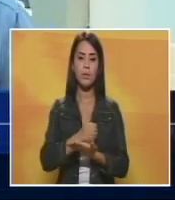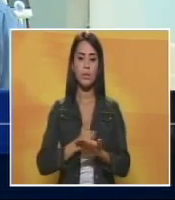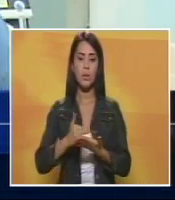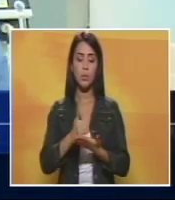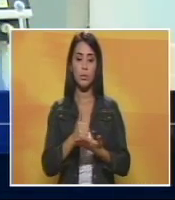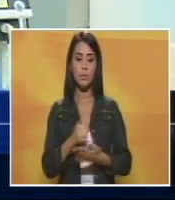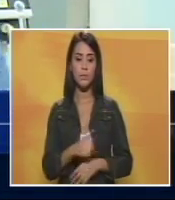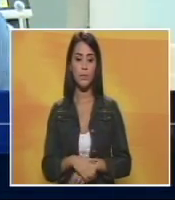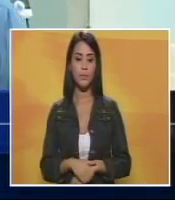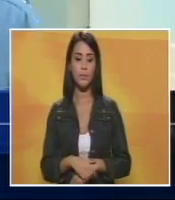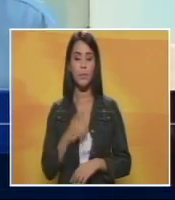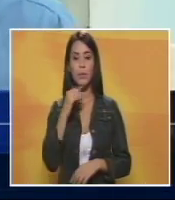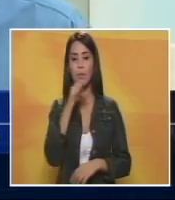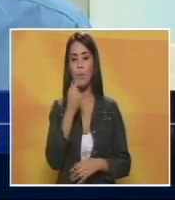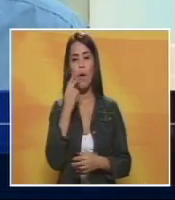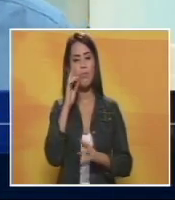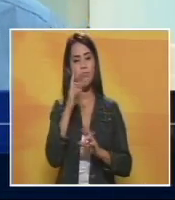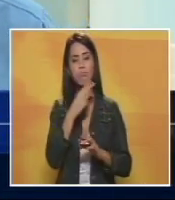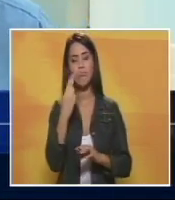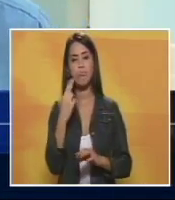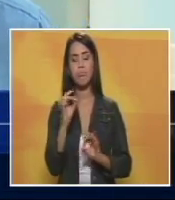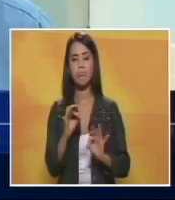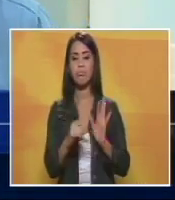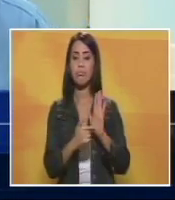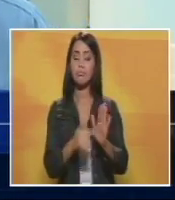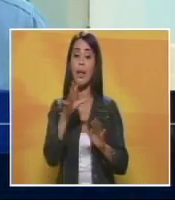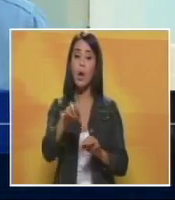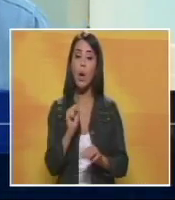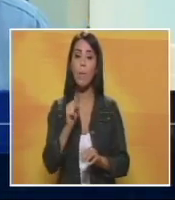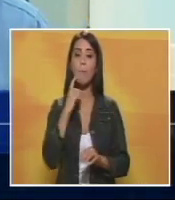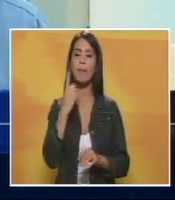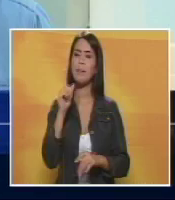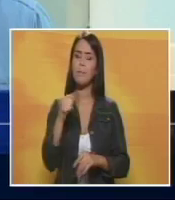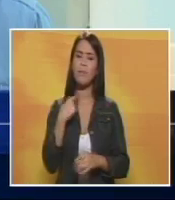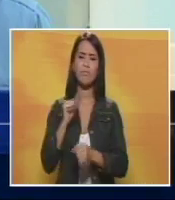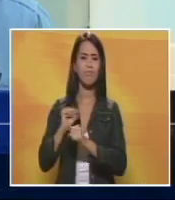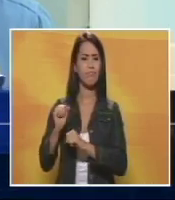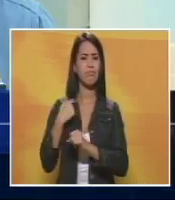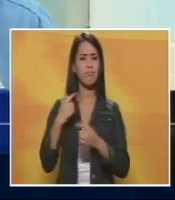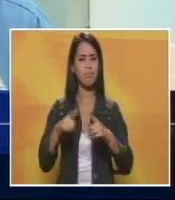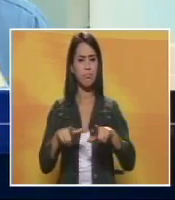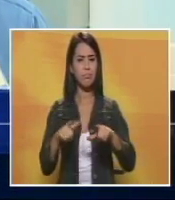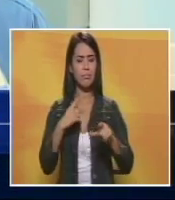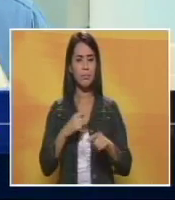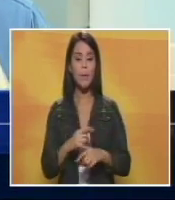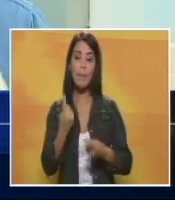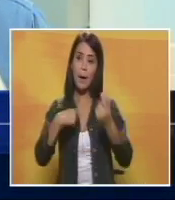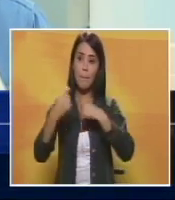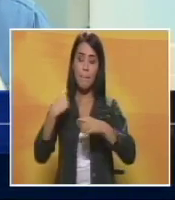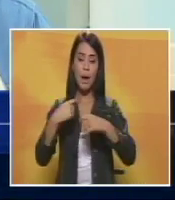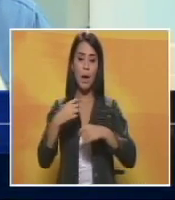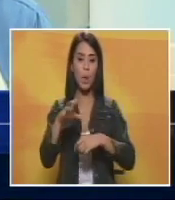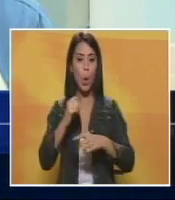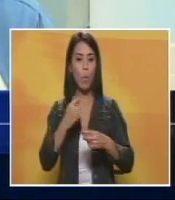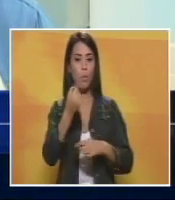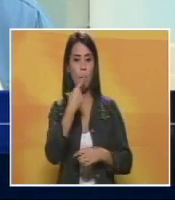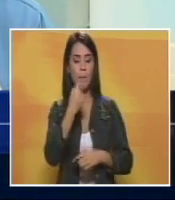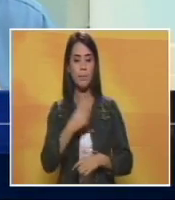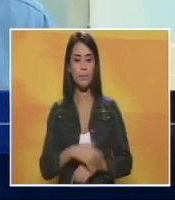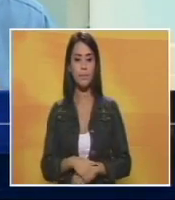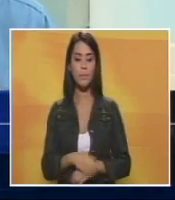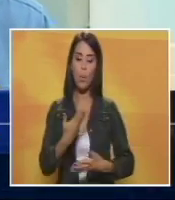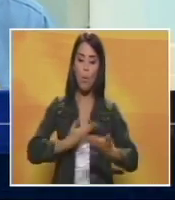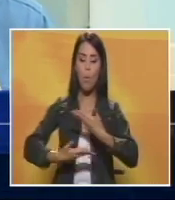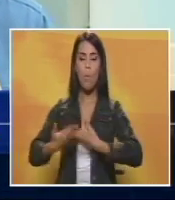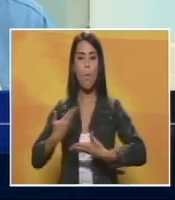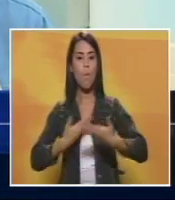transnacional a través del incumplimiento de compromisos de compra e incluso la negación del certificado de exportación. López garantizó que con este convenio